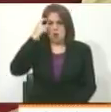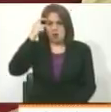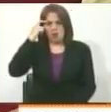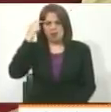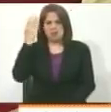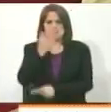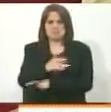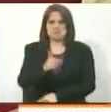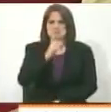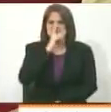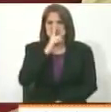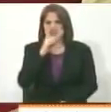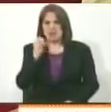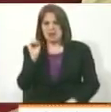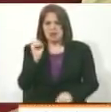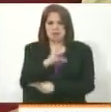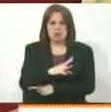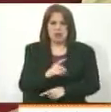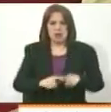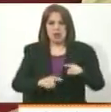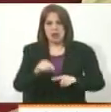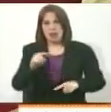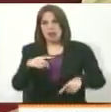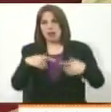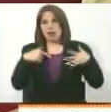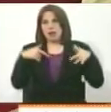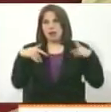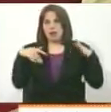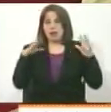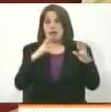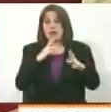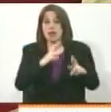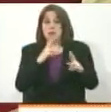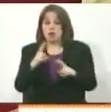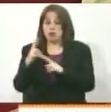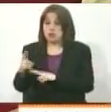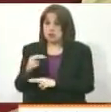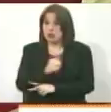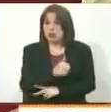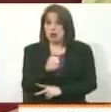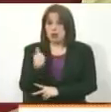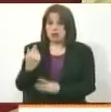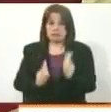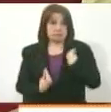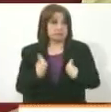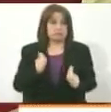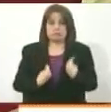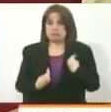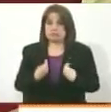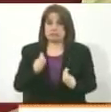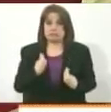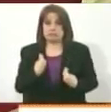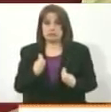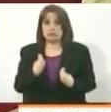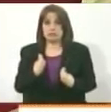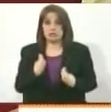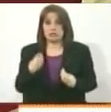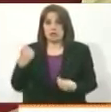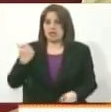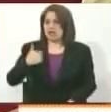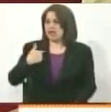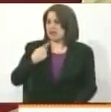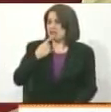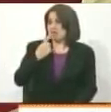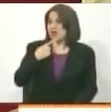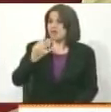callar. Toma tu tomate, Jorge. Y Jorge respondiéndoles a cada uno. El que se preocupaba, la de Canadá le dijo, es